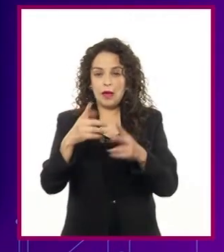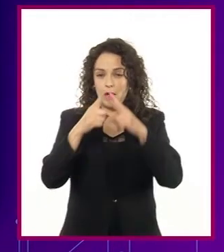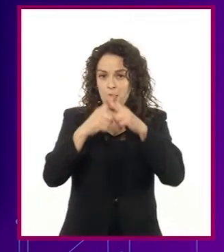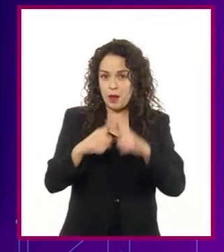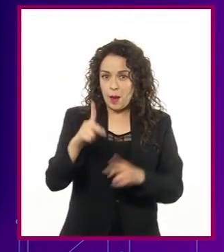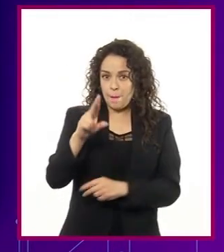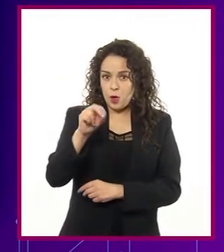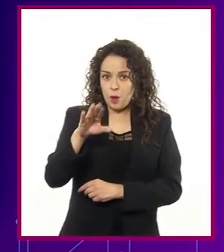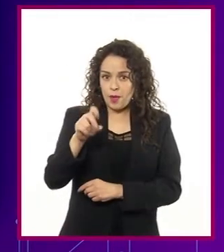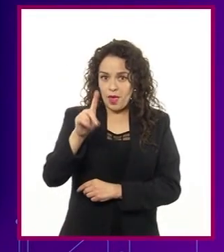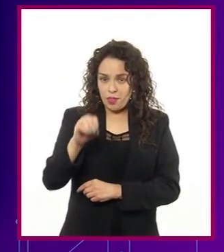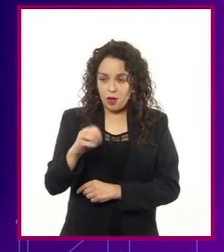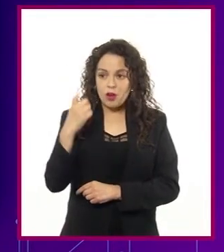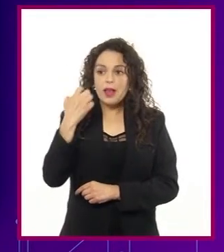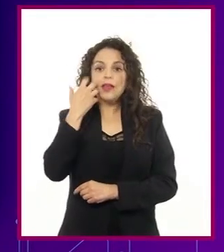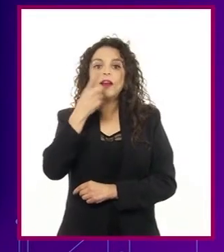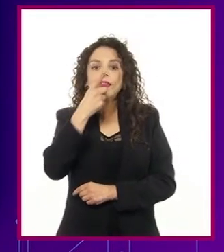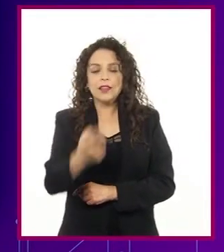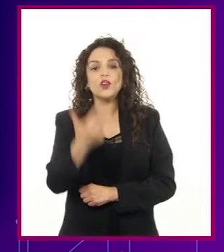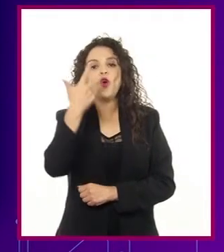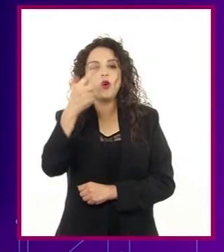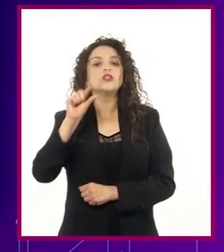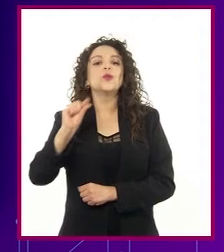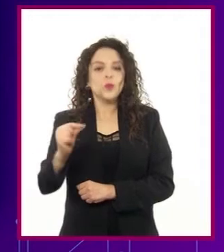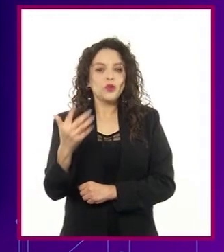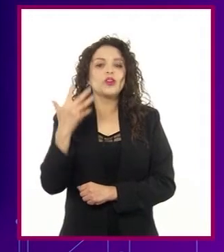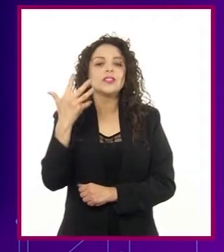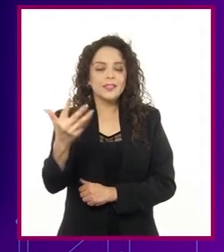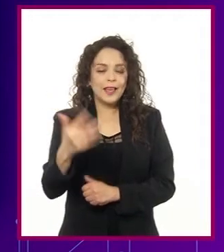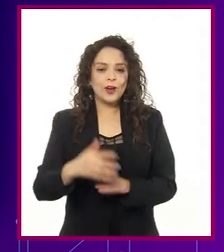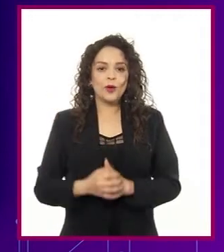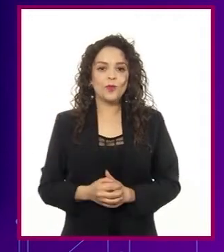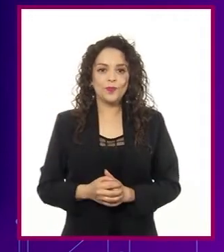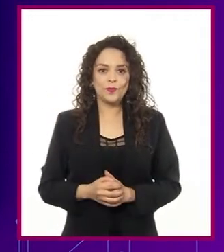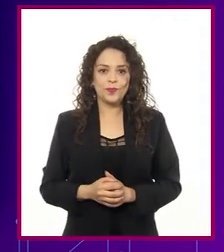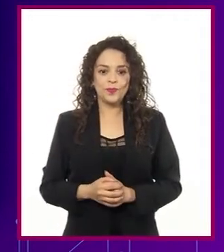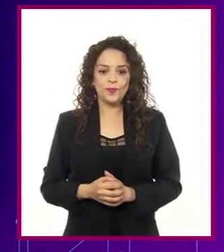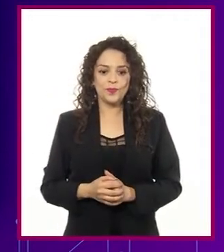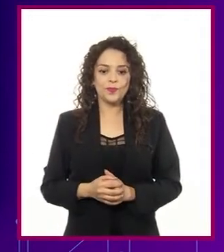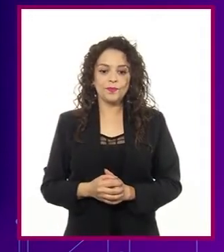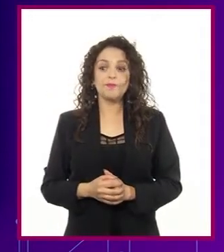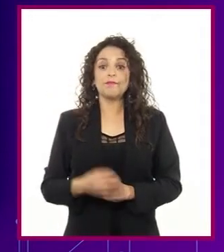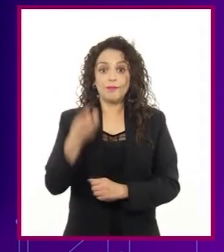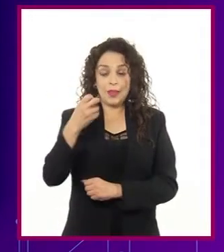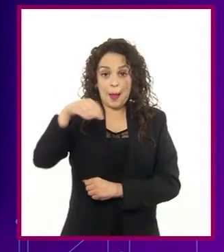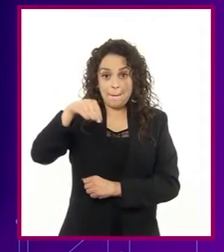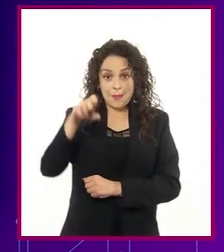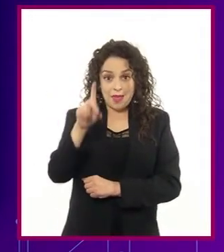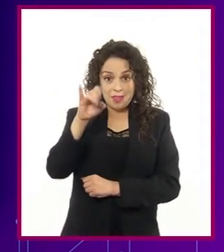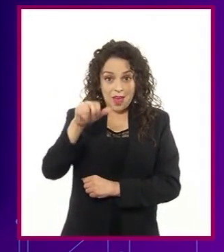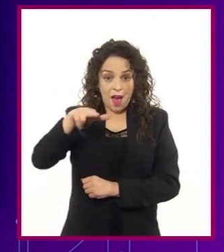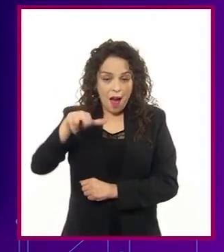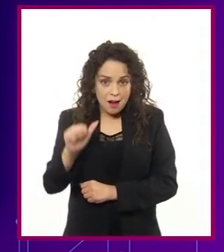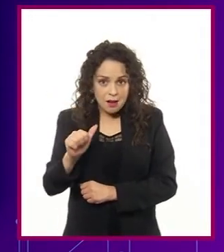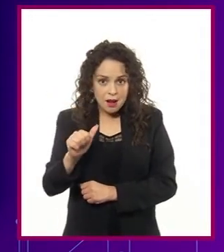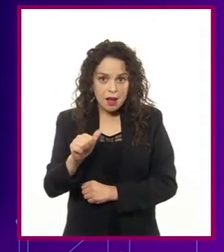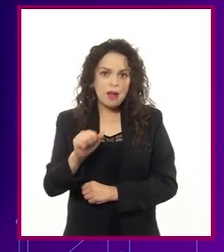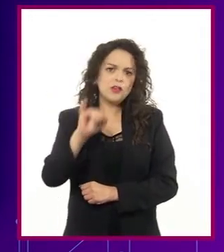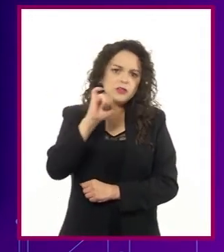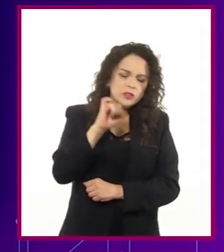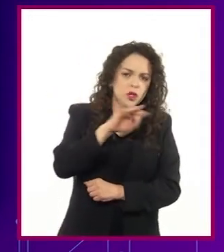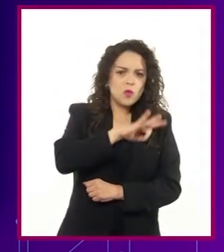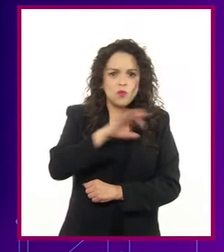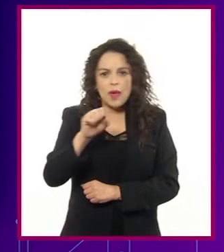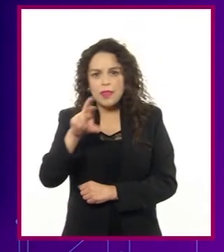sea, 8.5. En este caso, la mediana puede ser o no parte